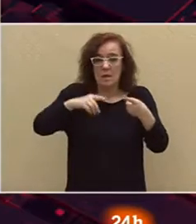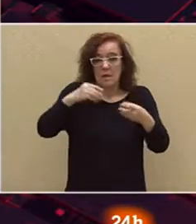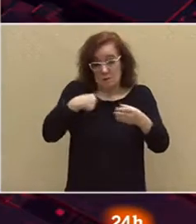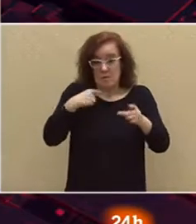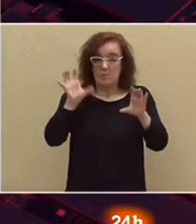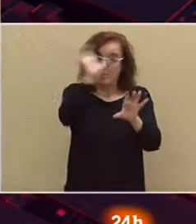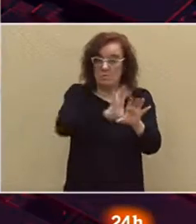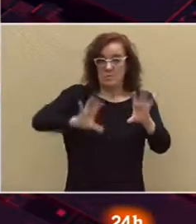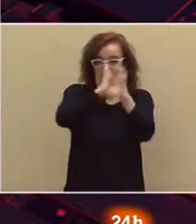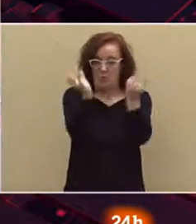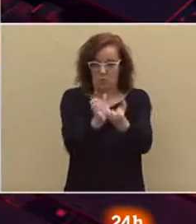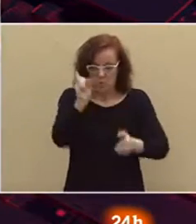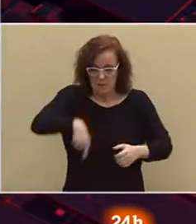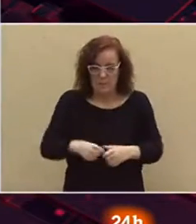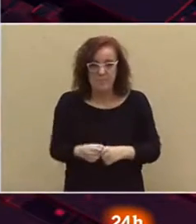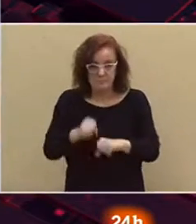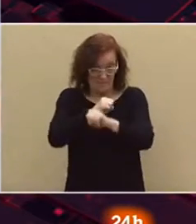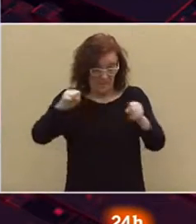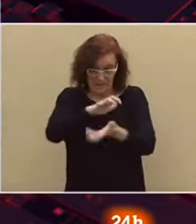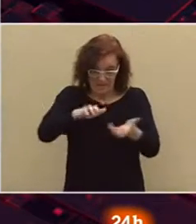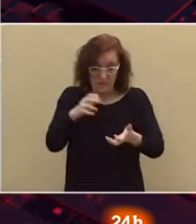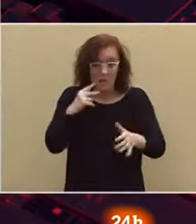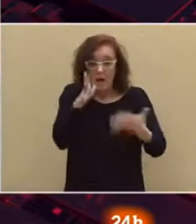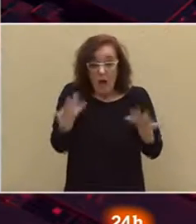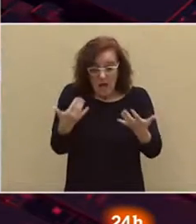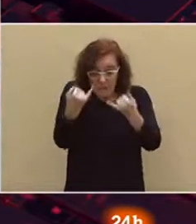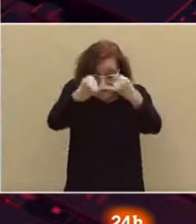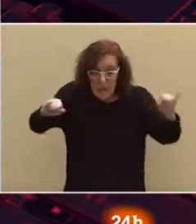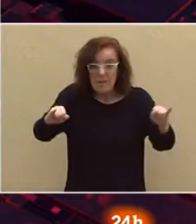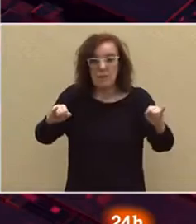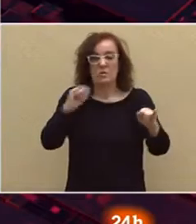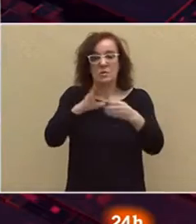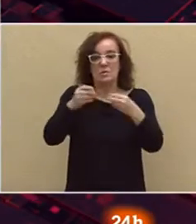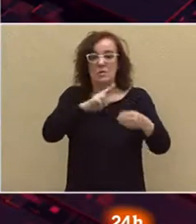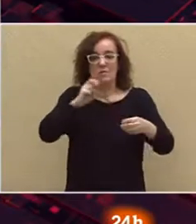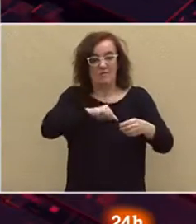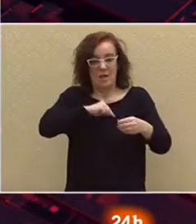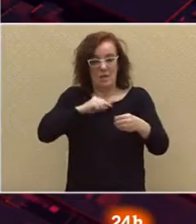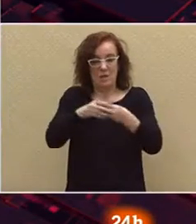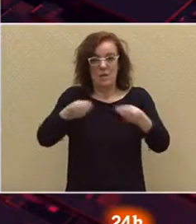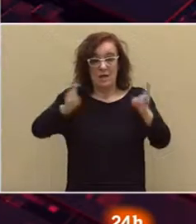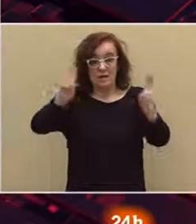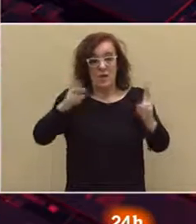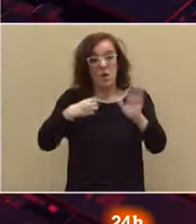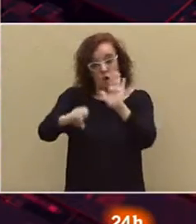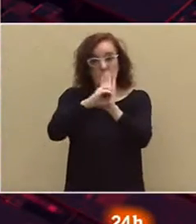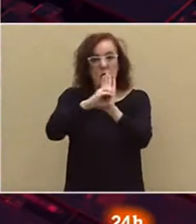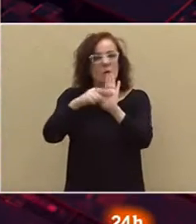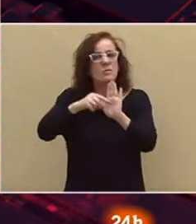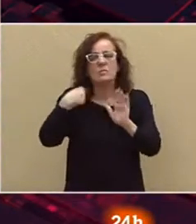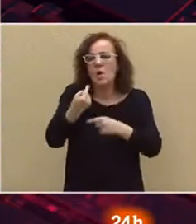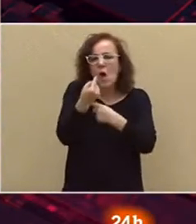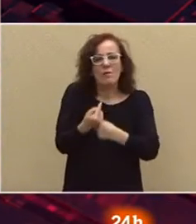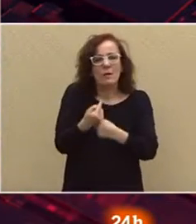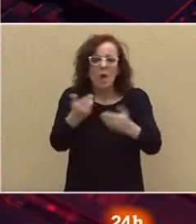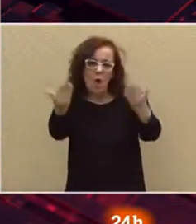mundo. Al celebrar hoy los valores democráticos encarnados en nuestra Constitución, resulta obligado rendir homenaje